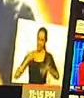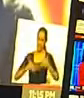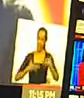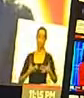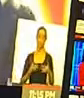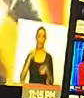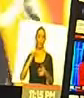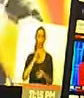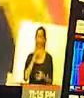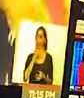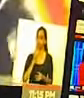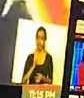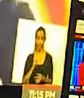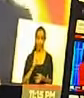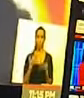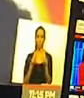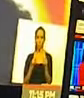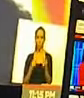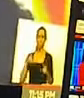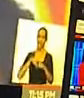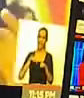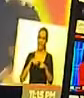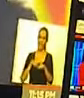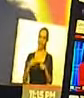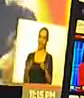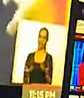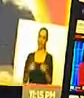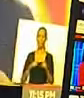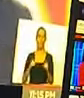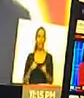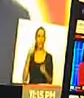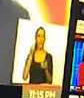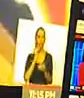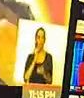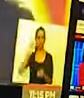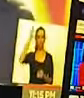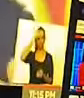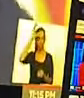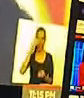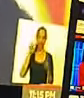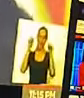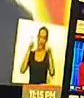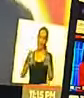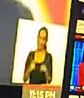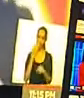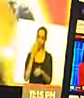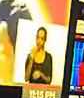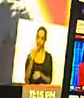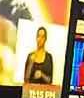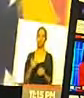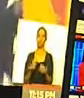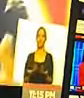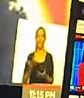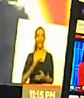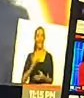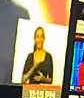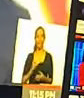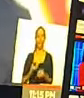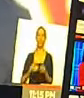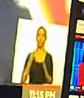fácil, porque son muchos los ataques que hemos recibido. Pero hoy está la juventud consciente, que hoy está al frente de las alcaldías,